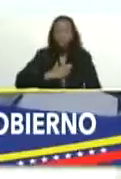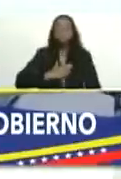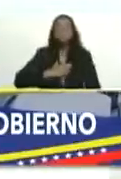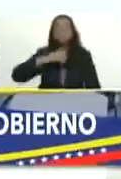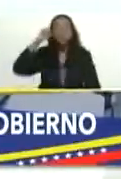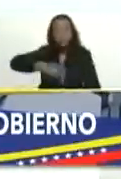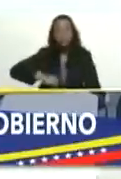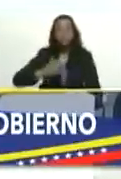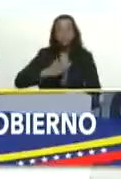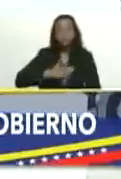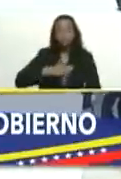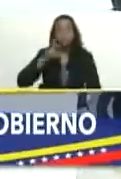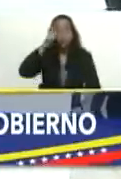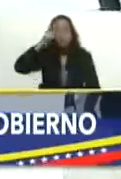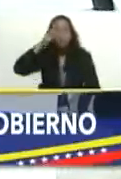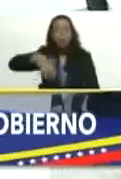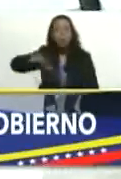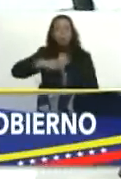atreverse a construir.